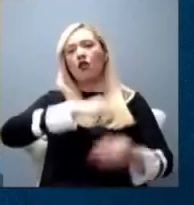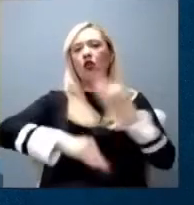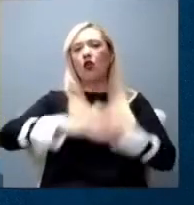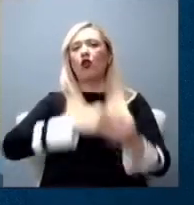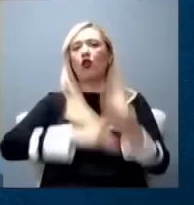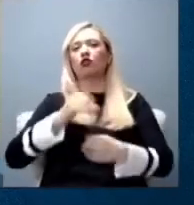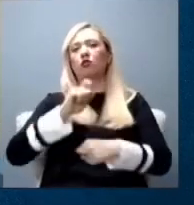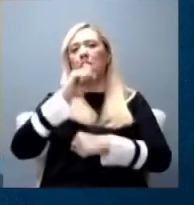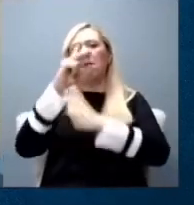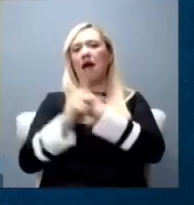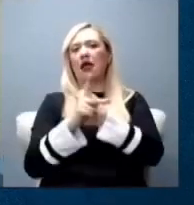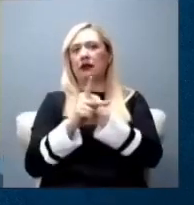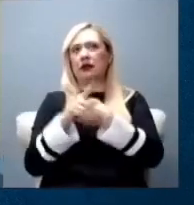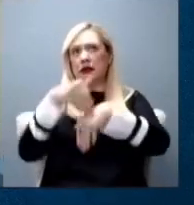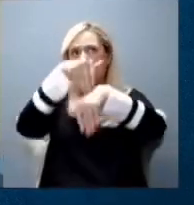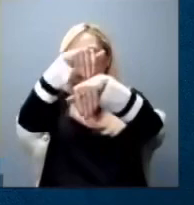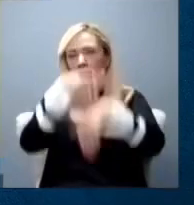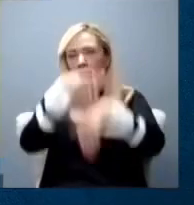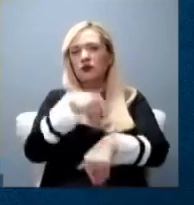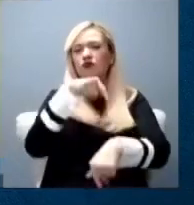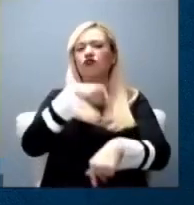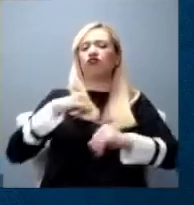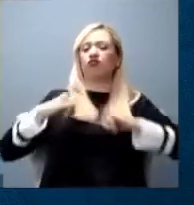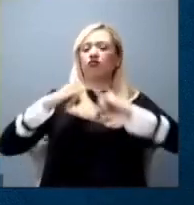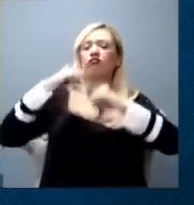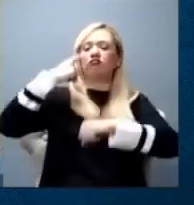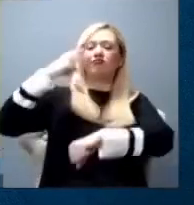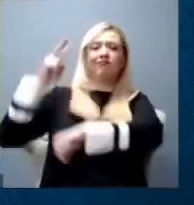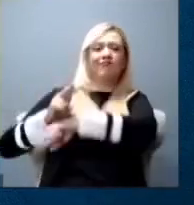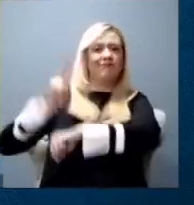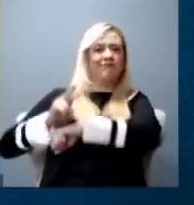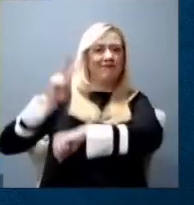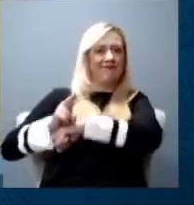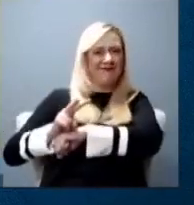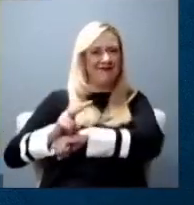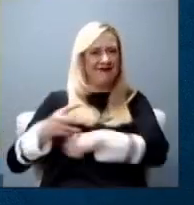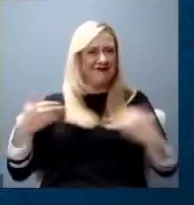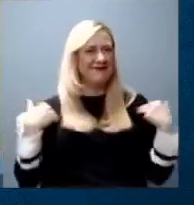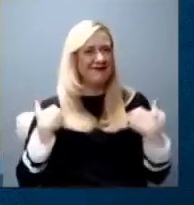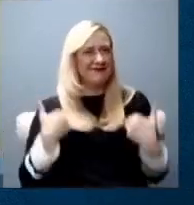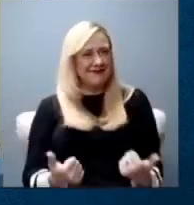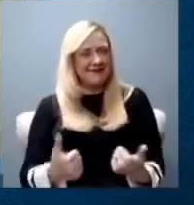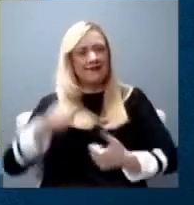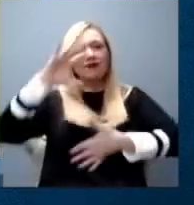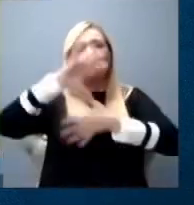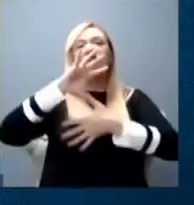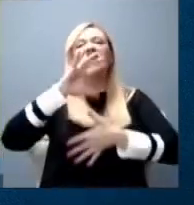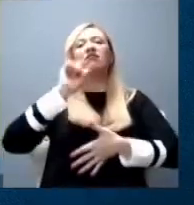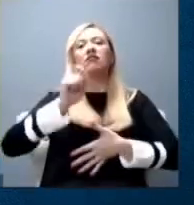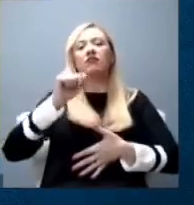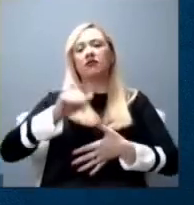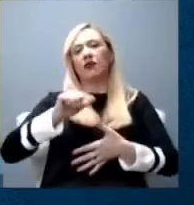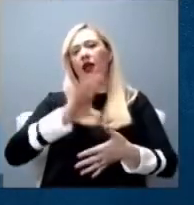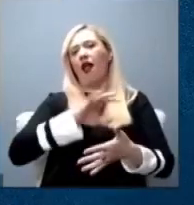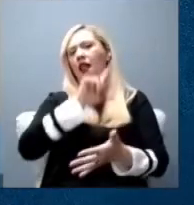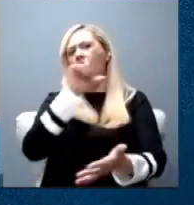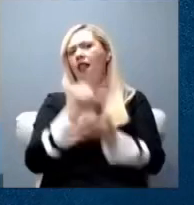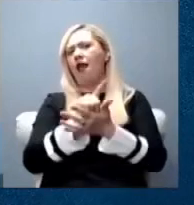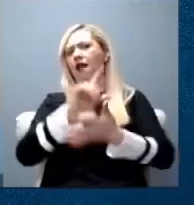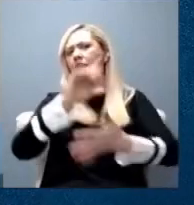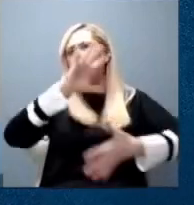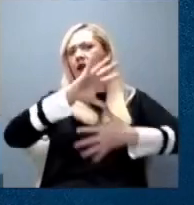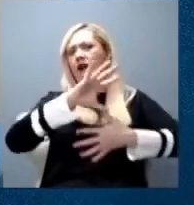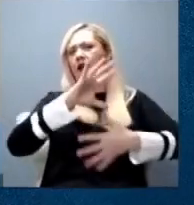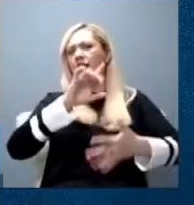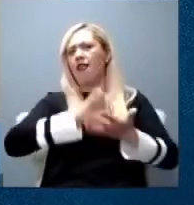normas. Y dentro de los mecanismos de protección, o por ejemplo, un instrumento de protección en el sistema interamericano es la Convención Americana sobre Derechos Humanos. El